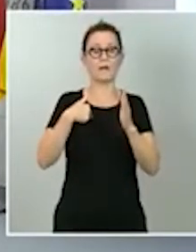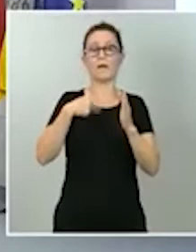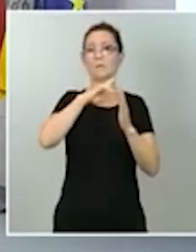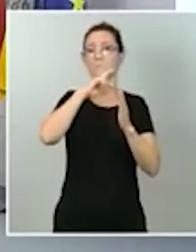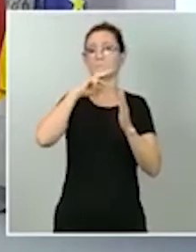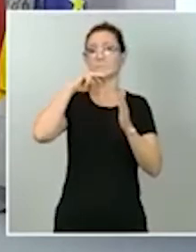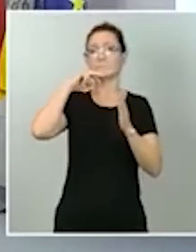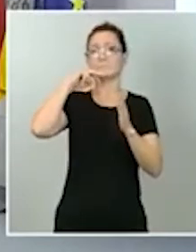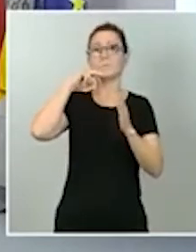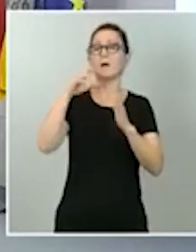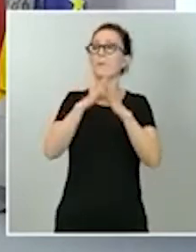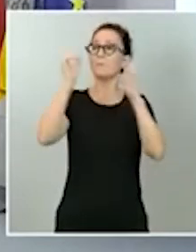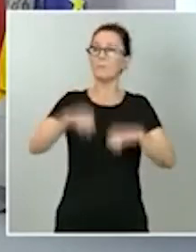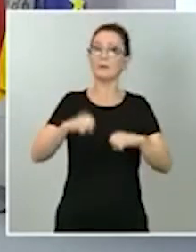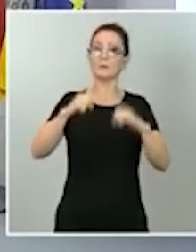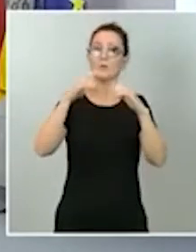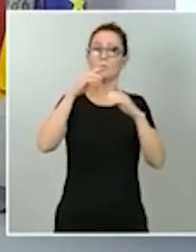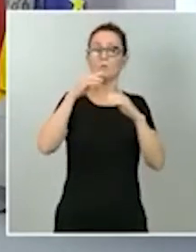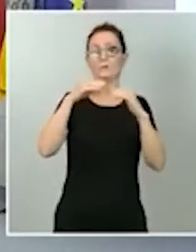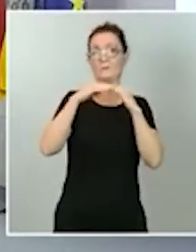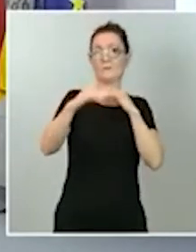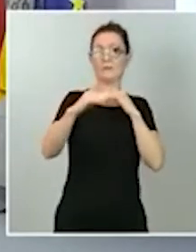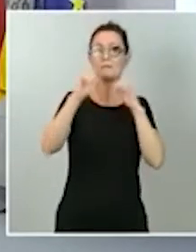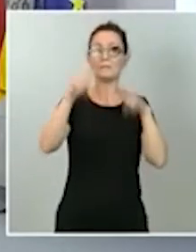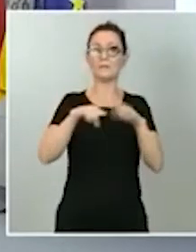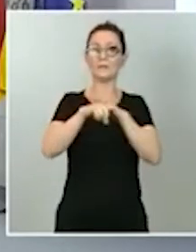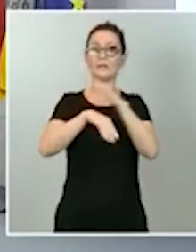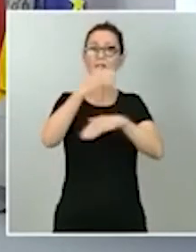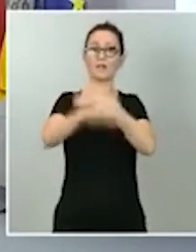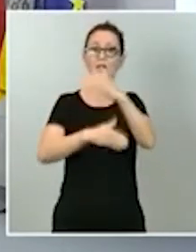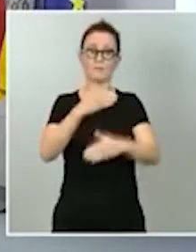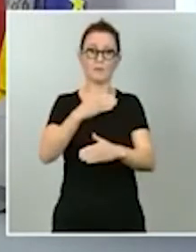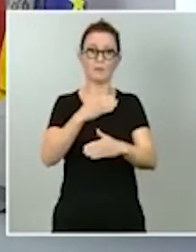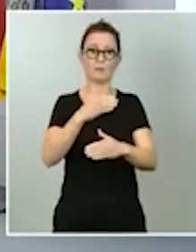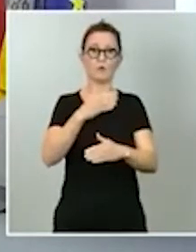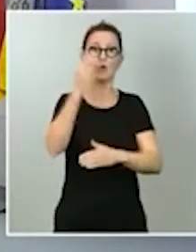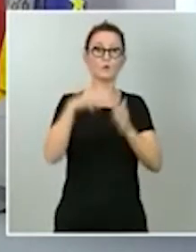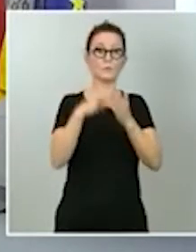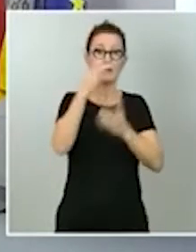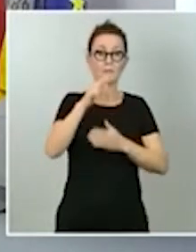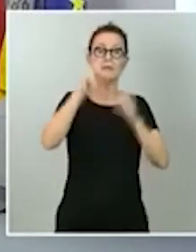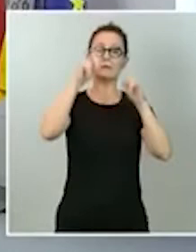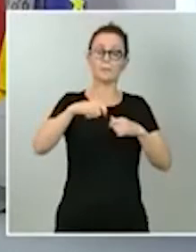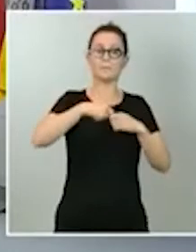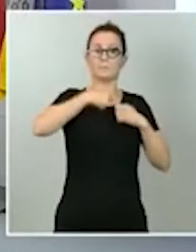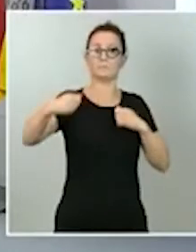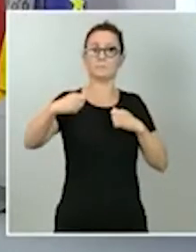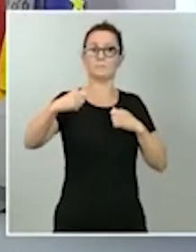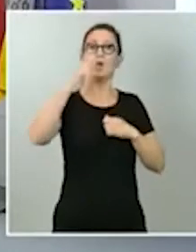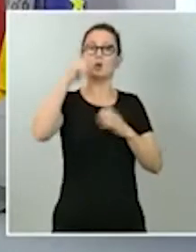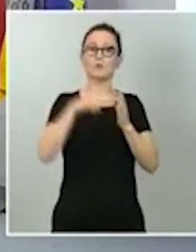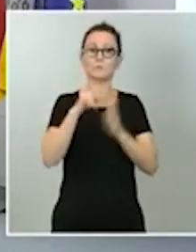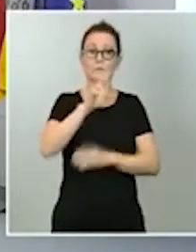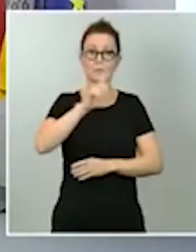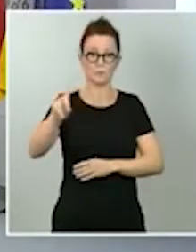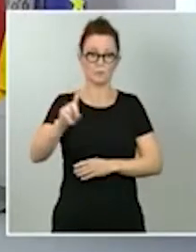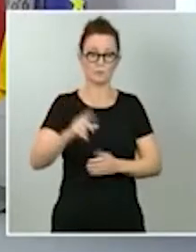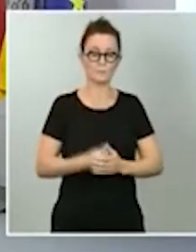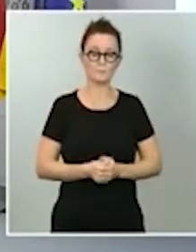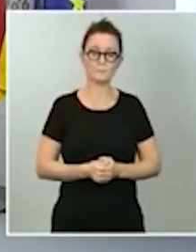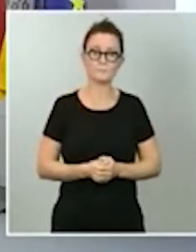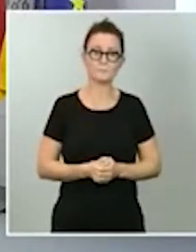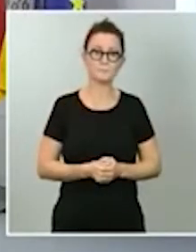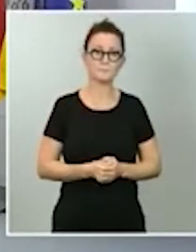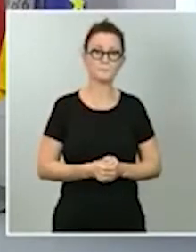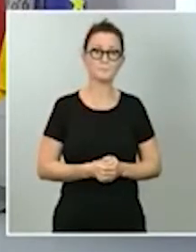crecimiento tanto en el año 2020 como su prórroga para el año 2021 esto significa que